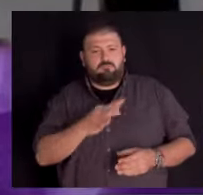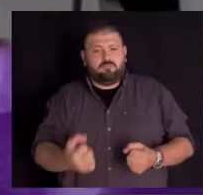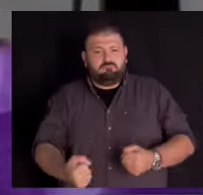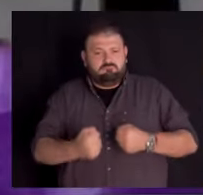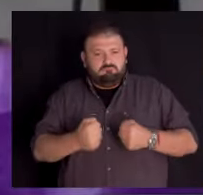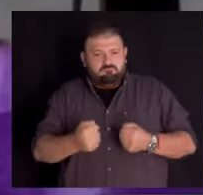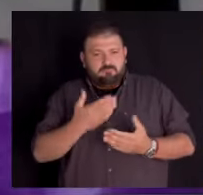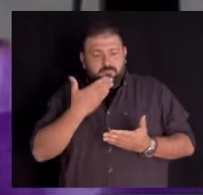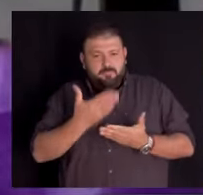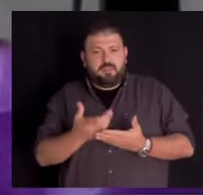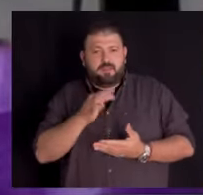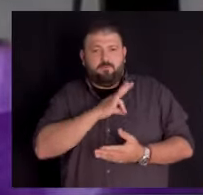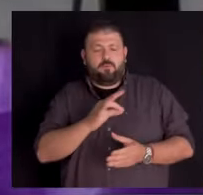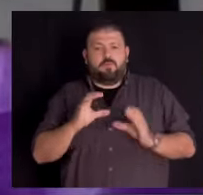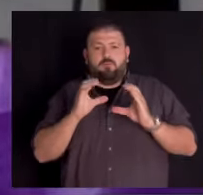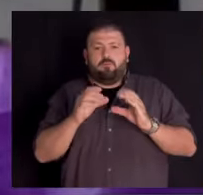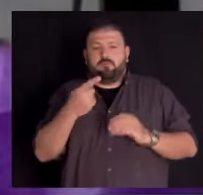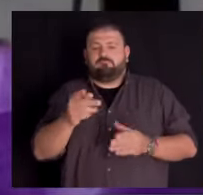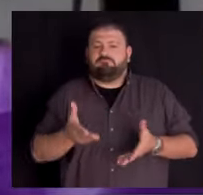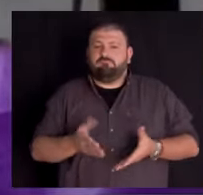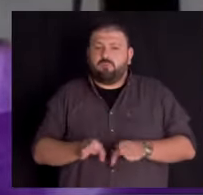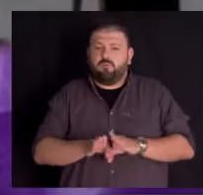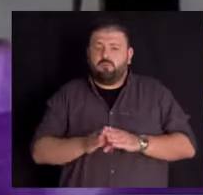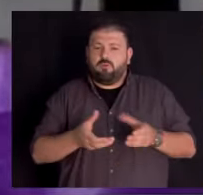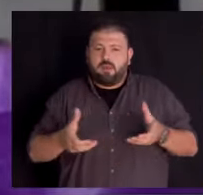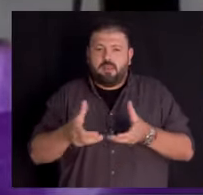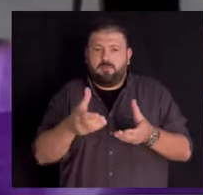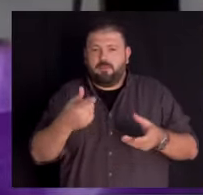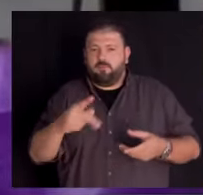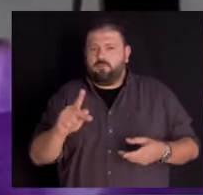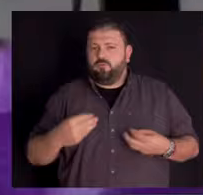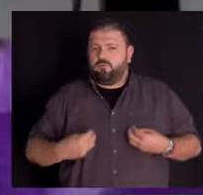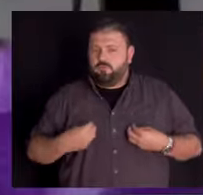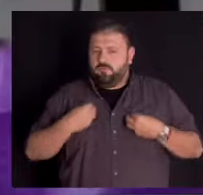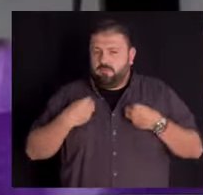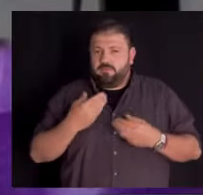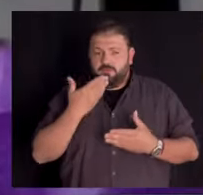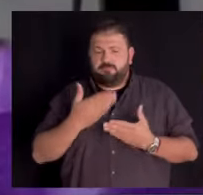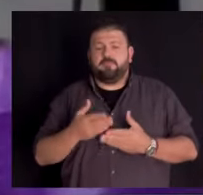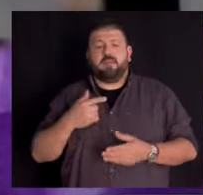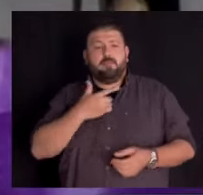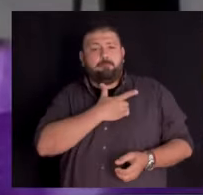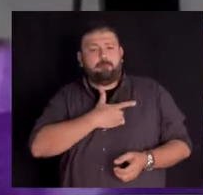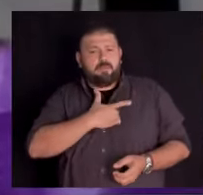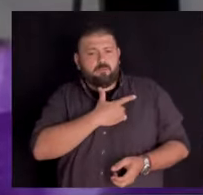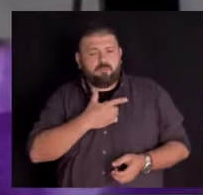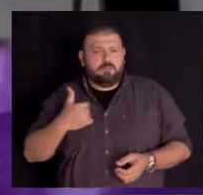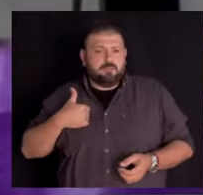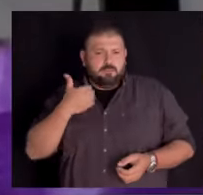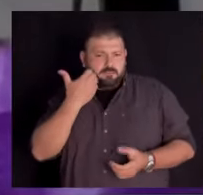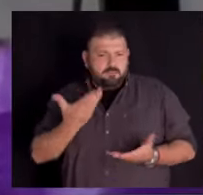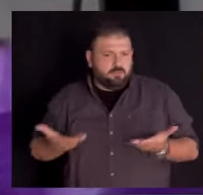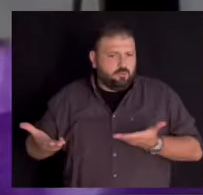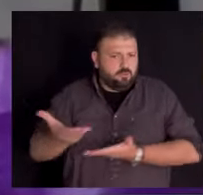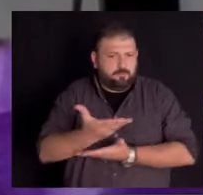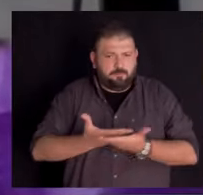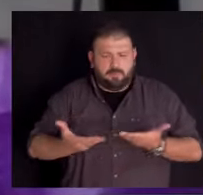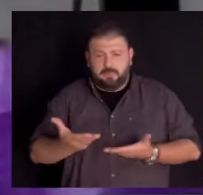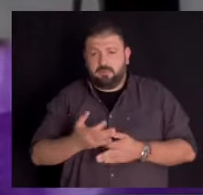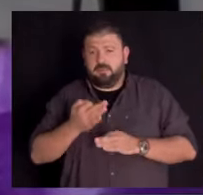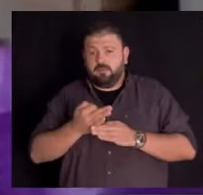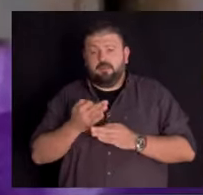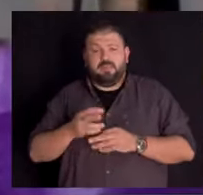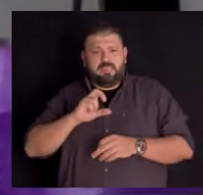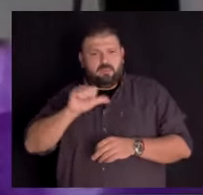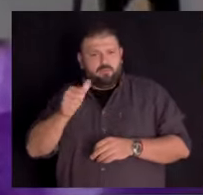Y justamente tomando en cuenta ello, entonces me gustaría poderte compartir que dentro de las diversas